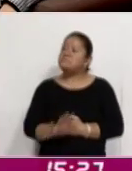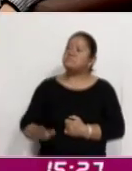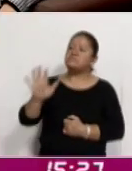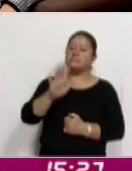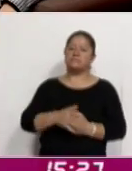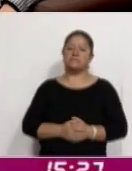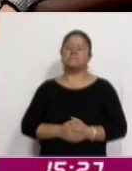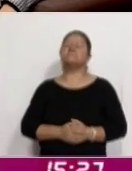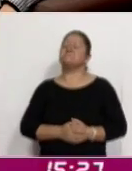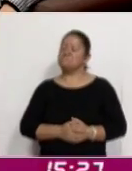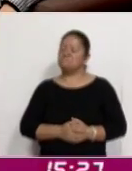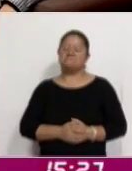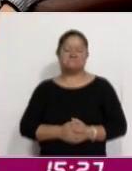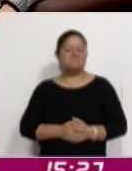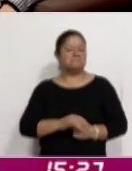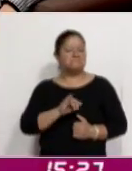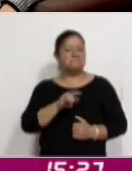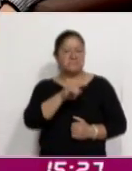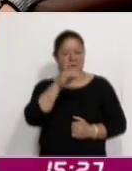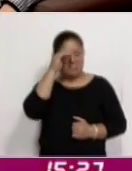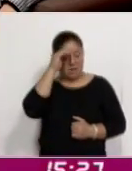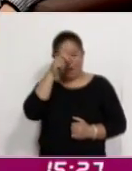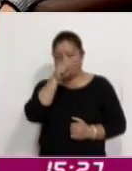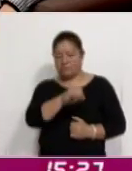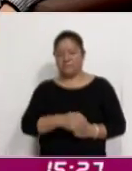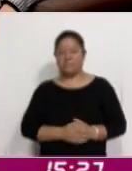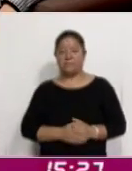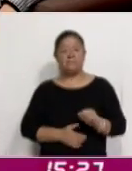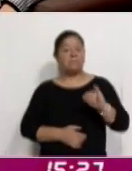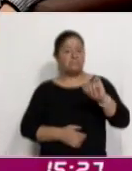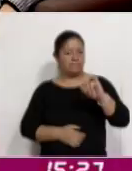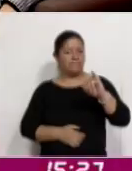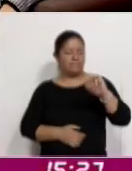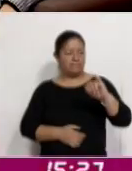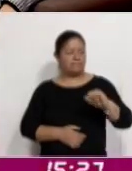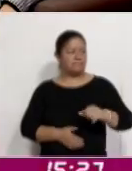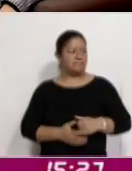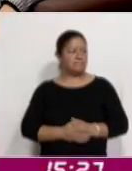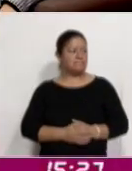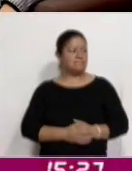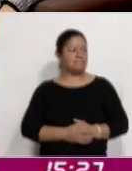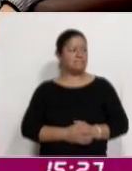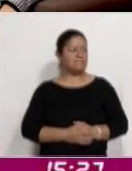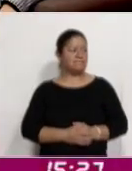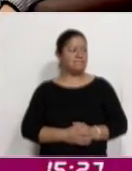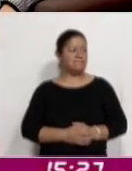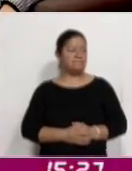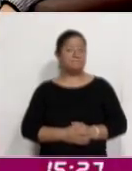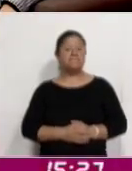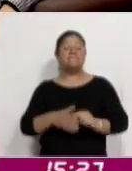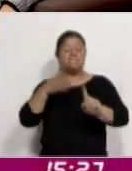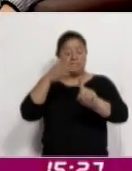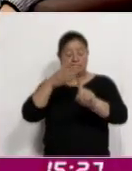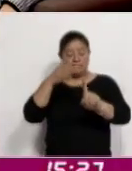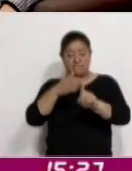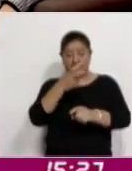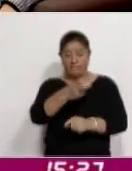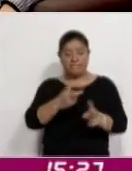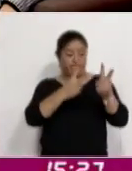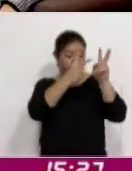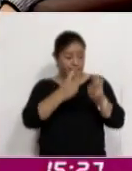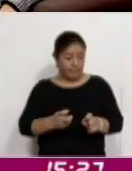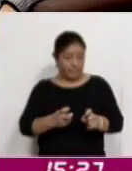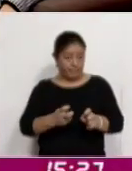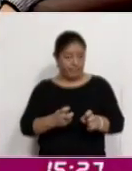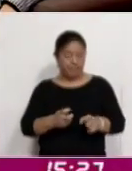Sí, así es. ¿Y ustedes pensaron en eso? Sí, de hecho, cuando se... Bueno, el objetivo del desarrollo de la plataforma no